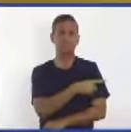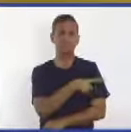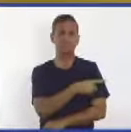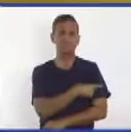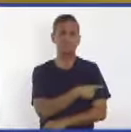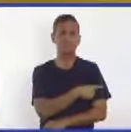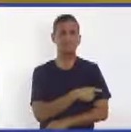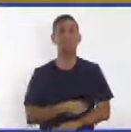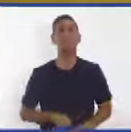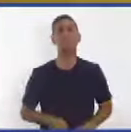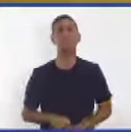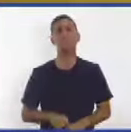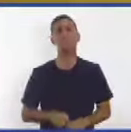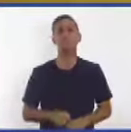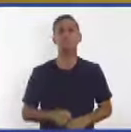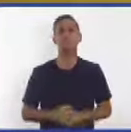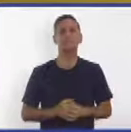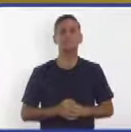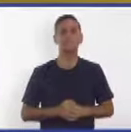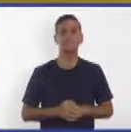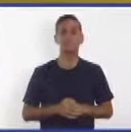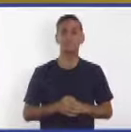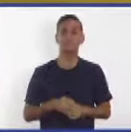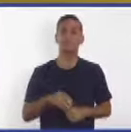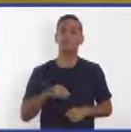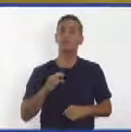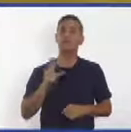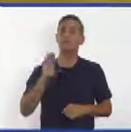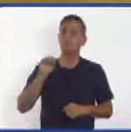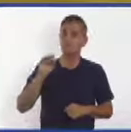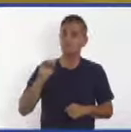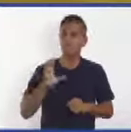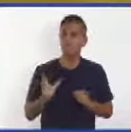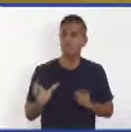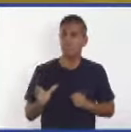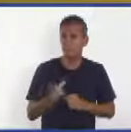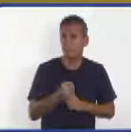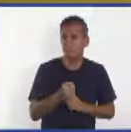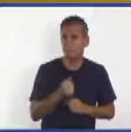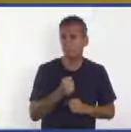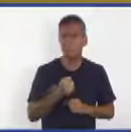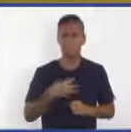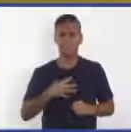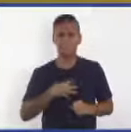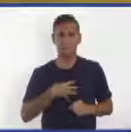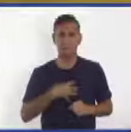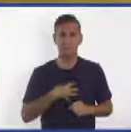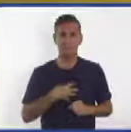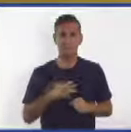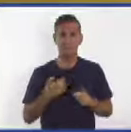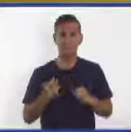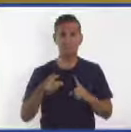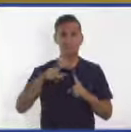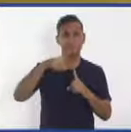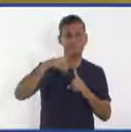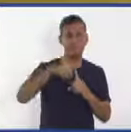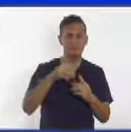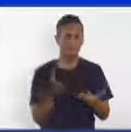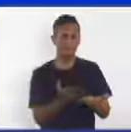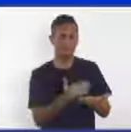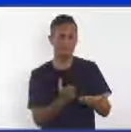primera infancia y por favor les sugerimos a todos que tengan en sus manos el tomo